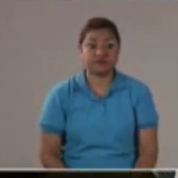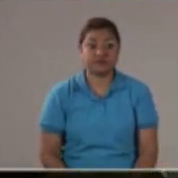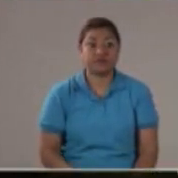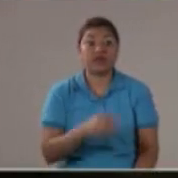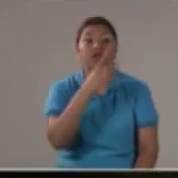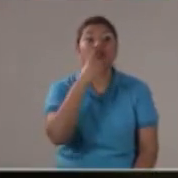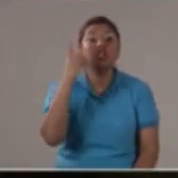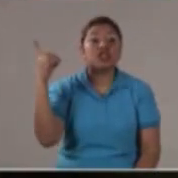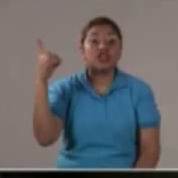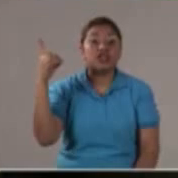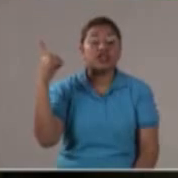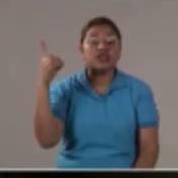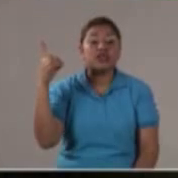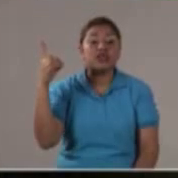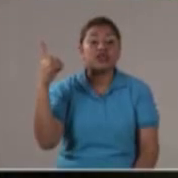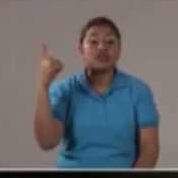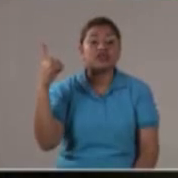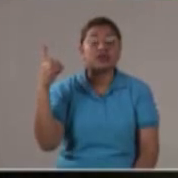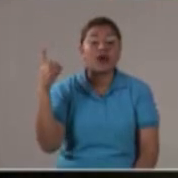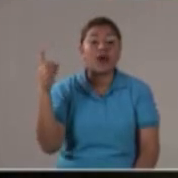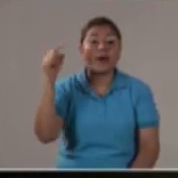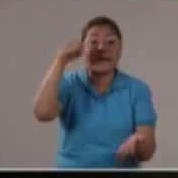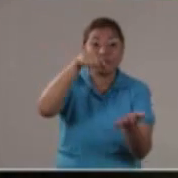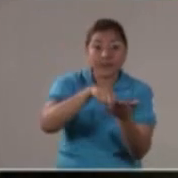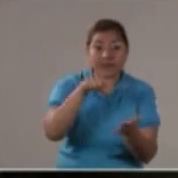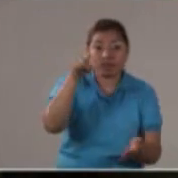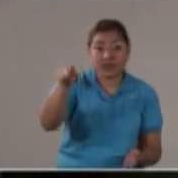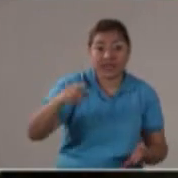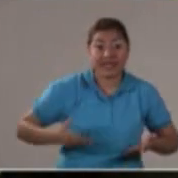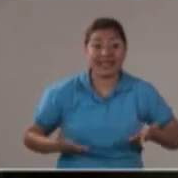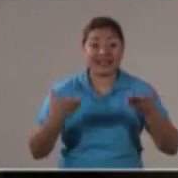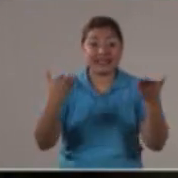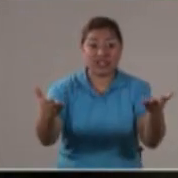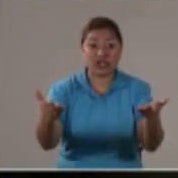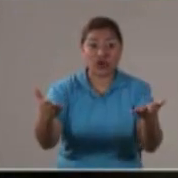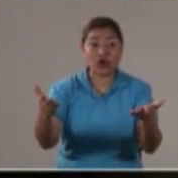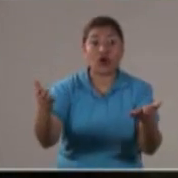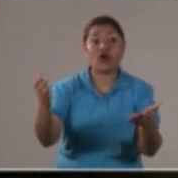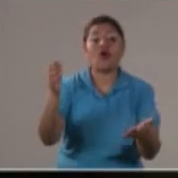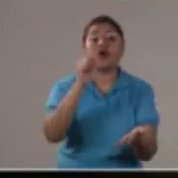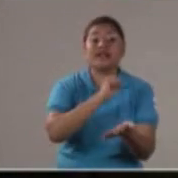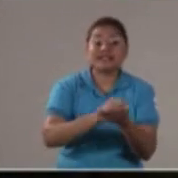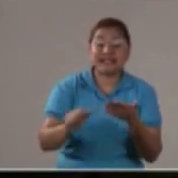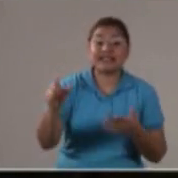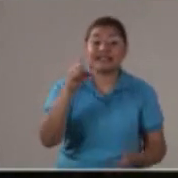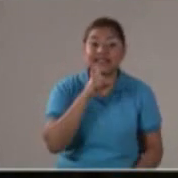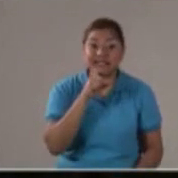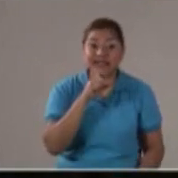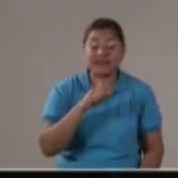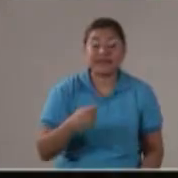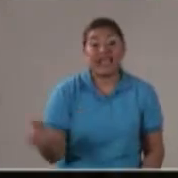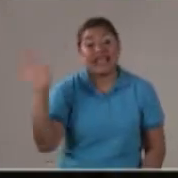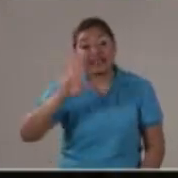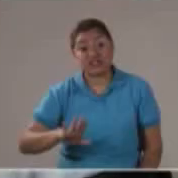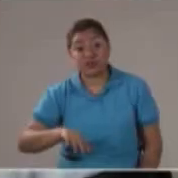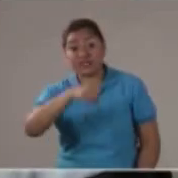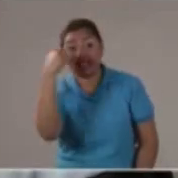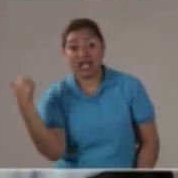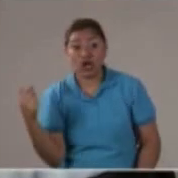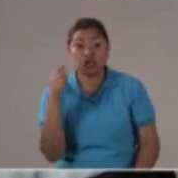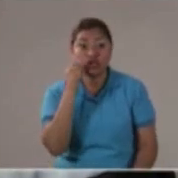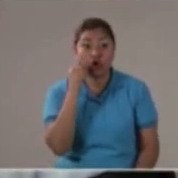Dio Santa Cena y luego lo bendijo. Él trajo la Santa Cena y lo bendijo. Después él diezmó, entre paréntesis, ¿verdad? Es un círculo